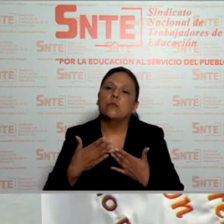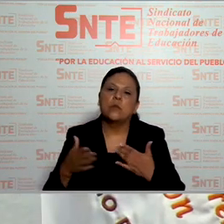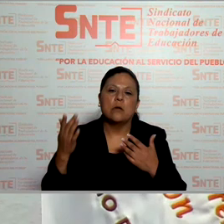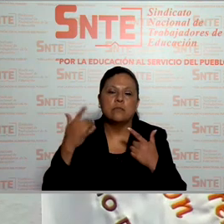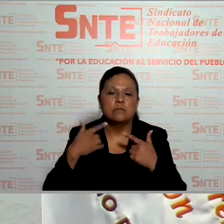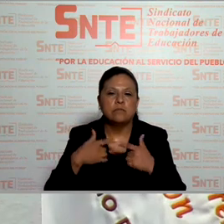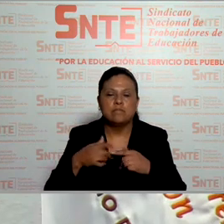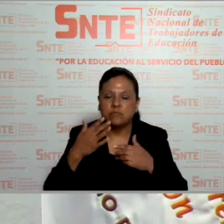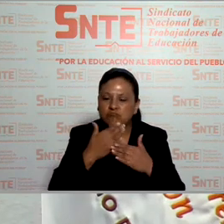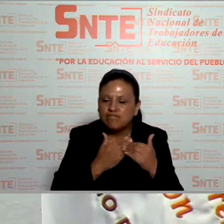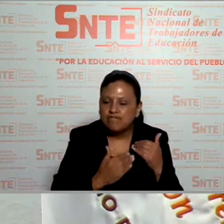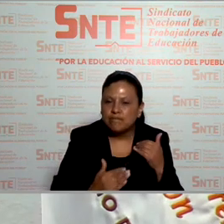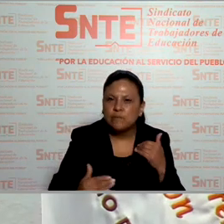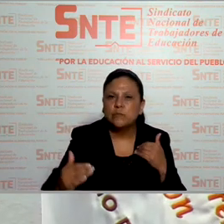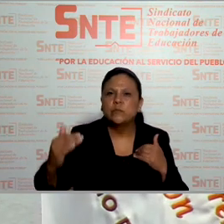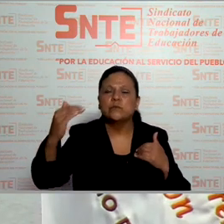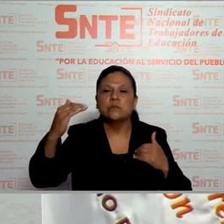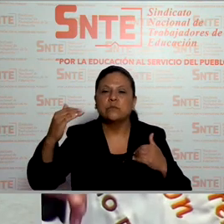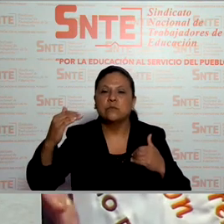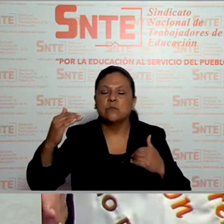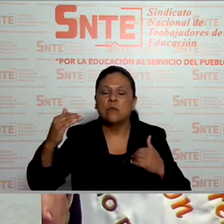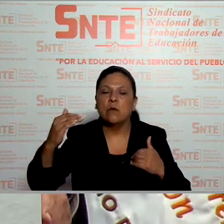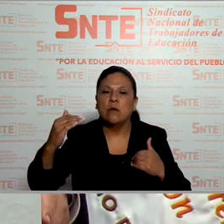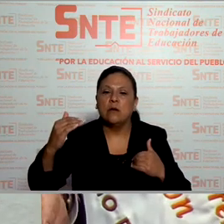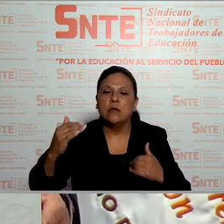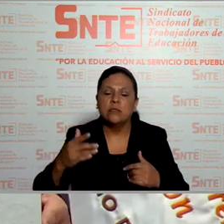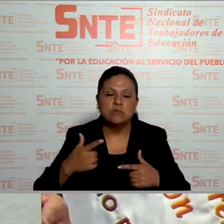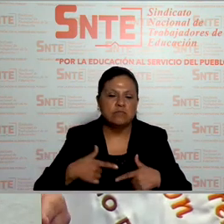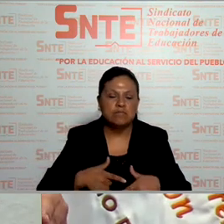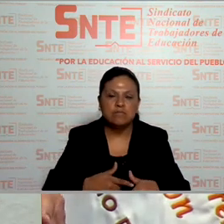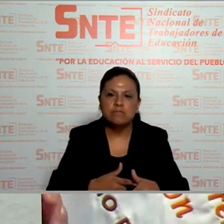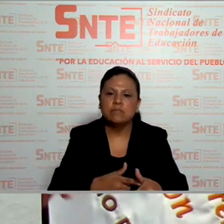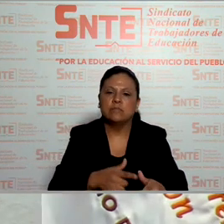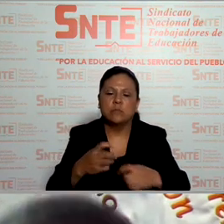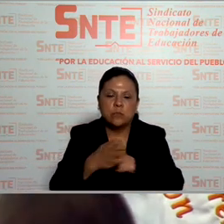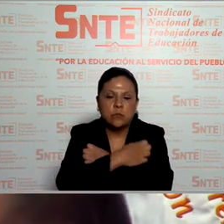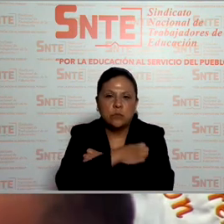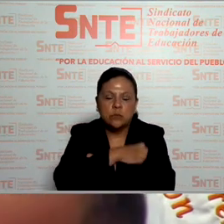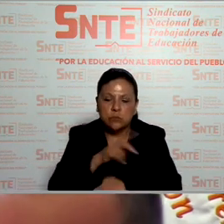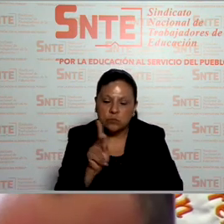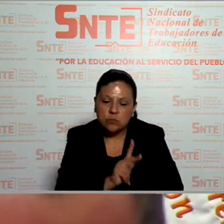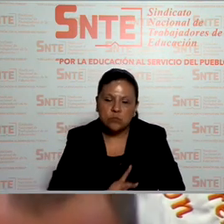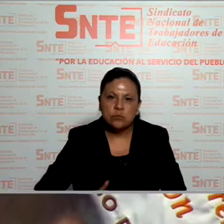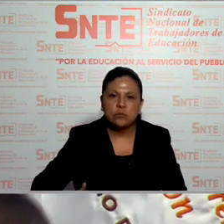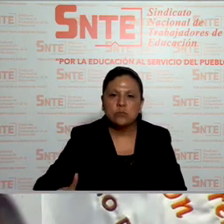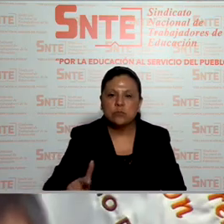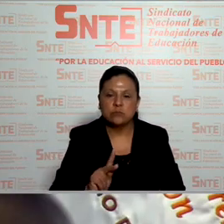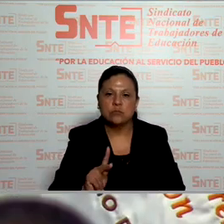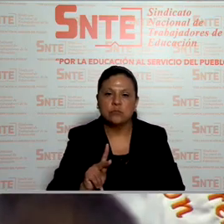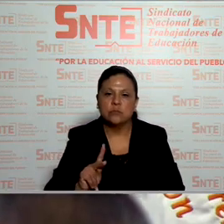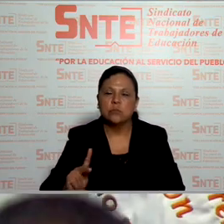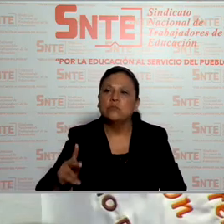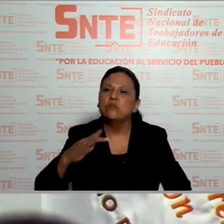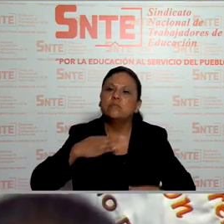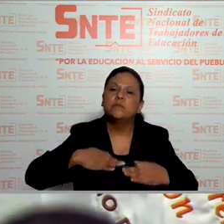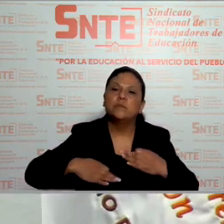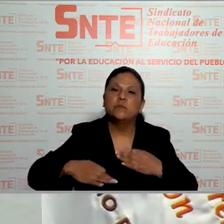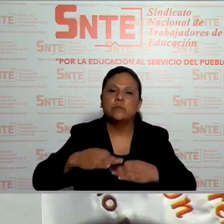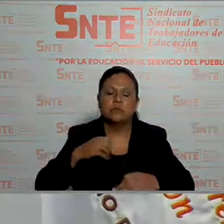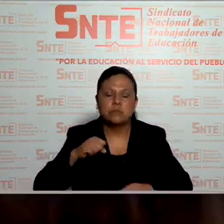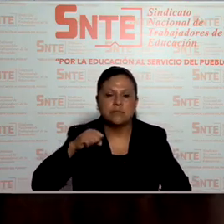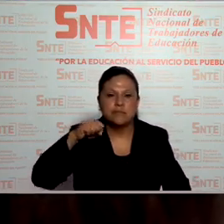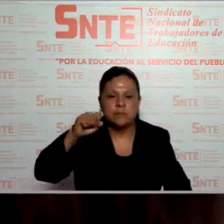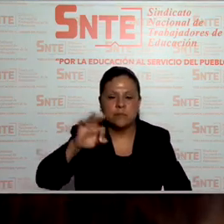vida a la educación pública y larga vida al CENTE. Felicidades, maestras y